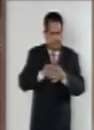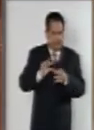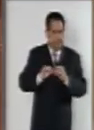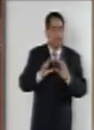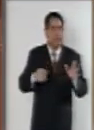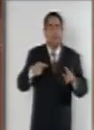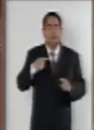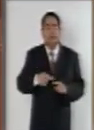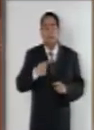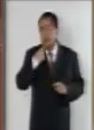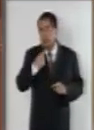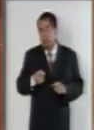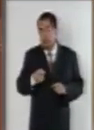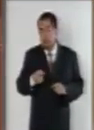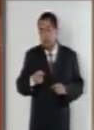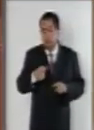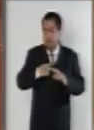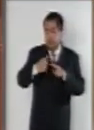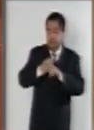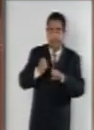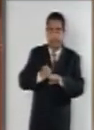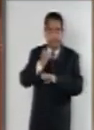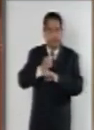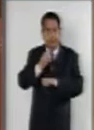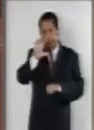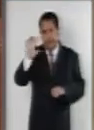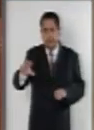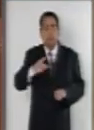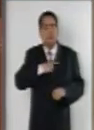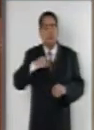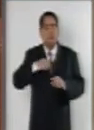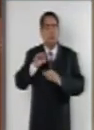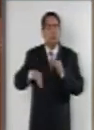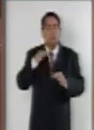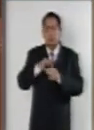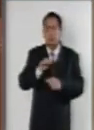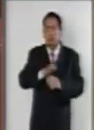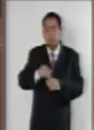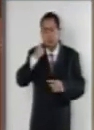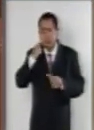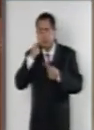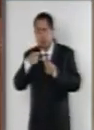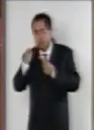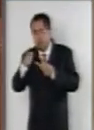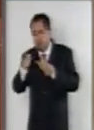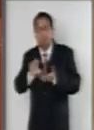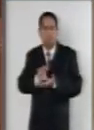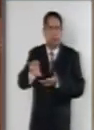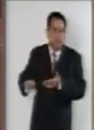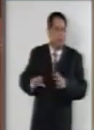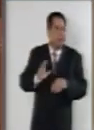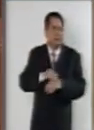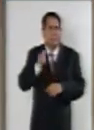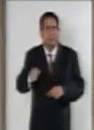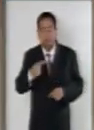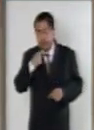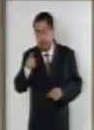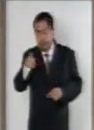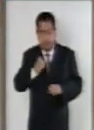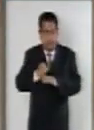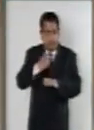dice que los estados deben de cumplir con las siguientes características. Entre otras, dice que